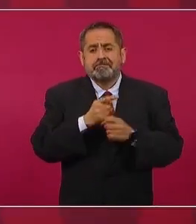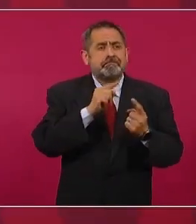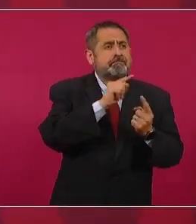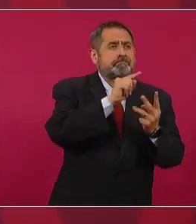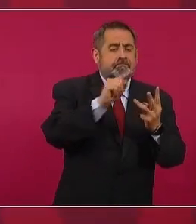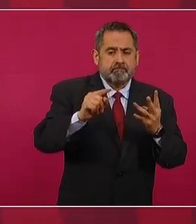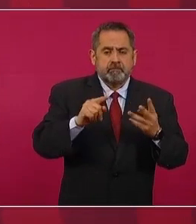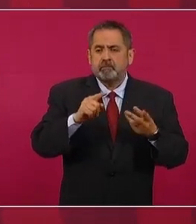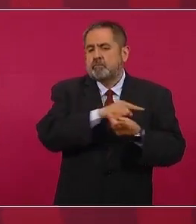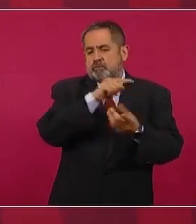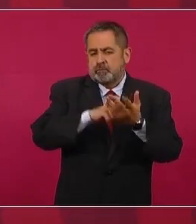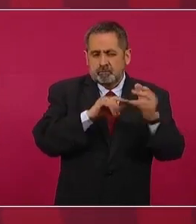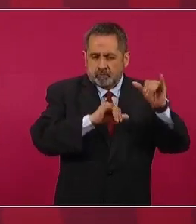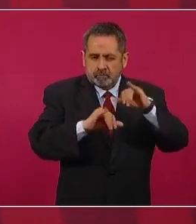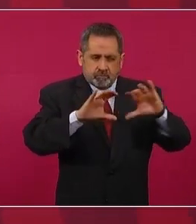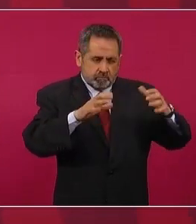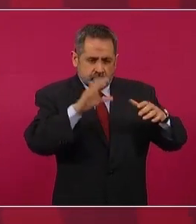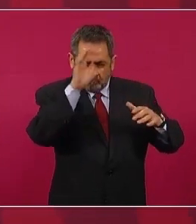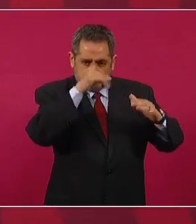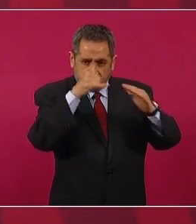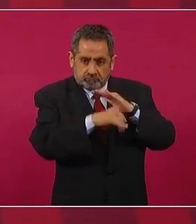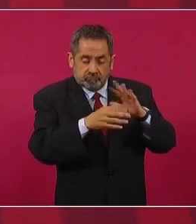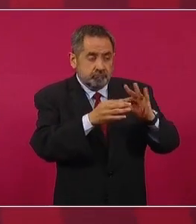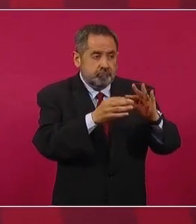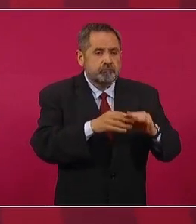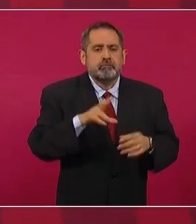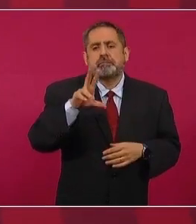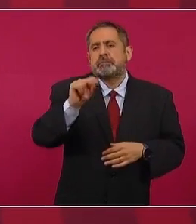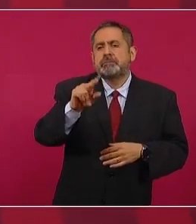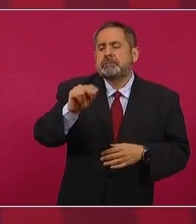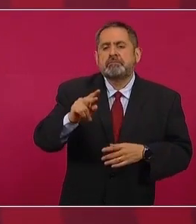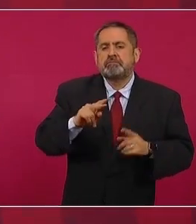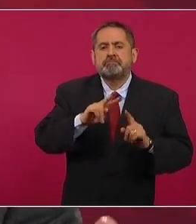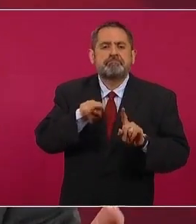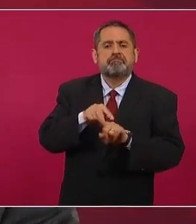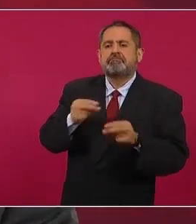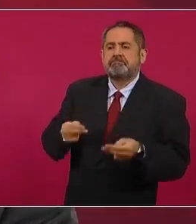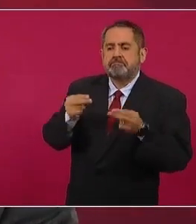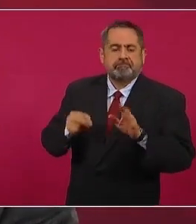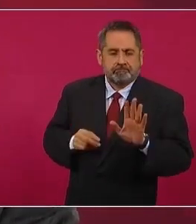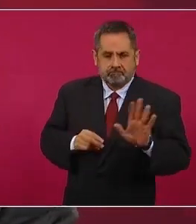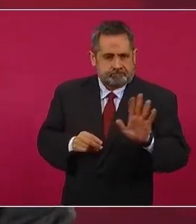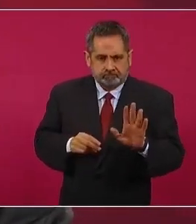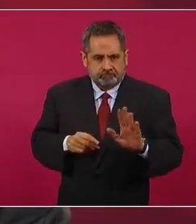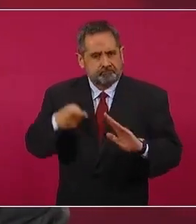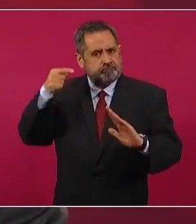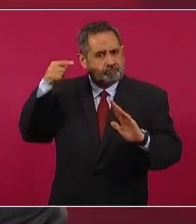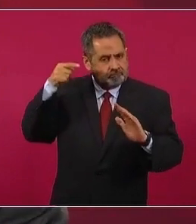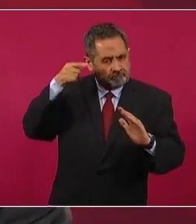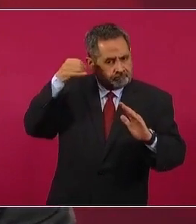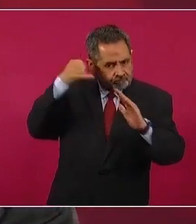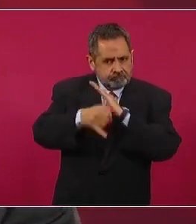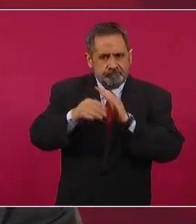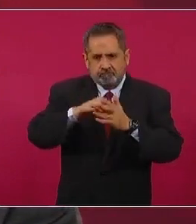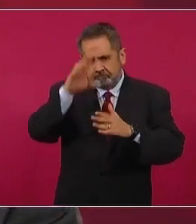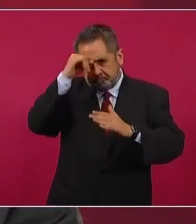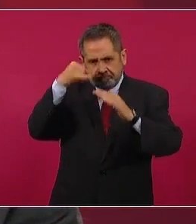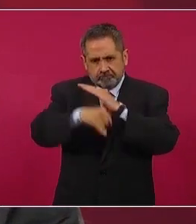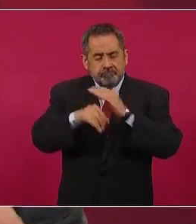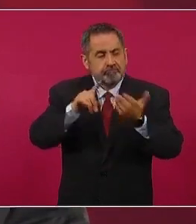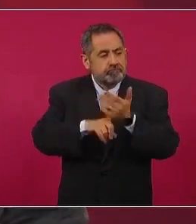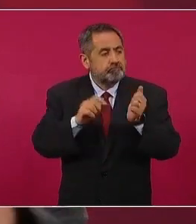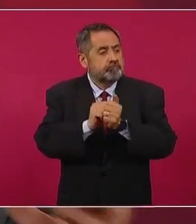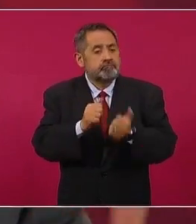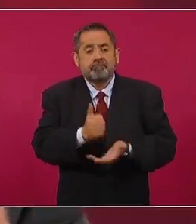circuitos científicos, destaco eso, no con una perspectiva comercial, sino una perspectiva científica y de beneficio a la